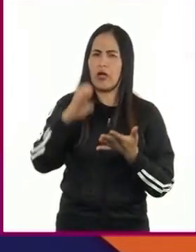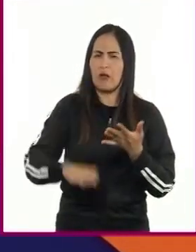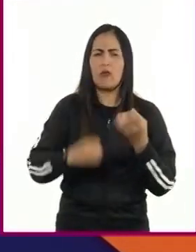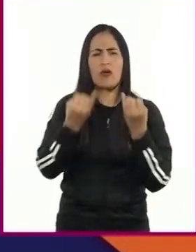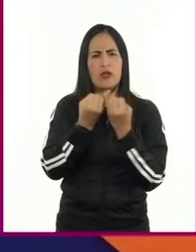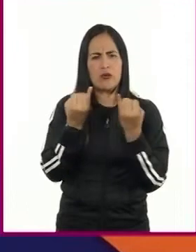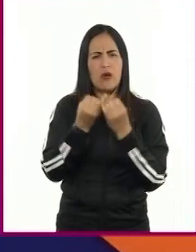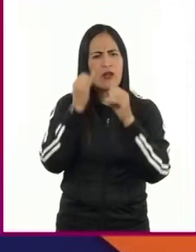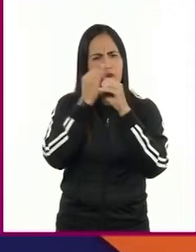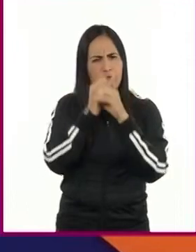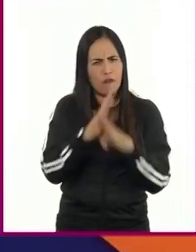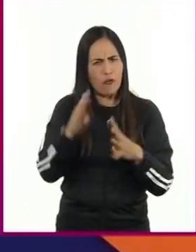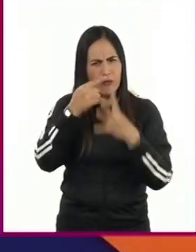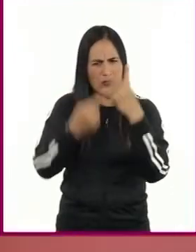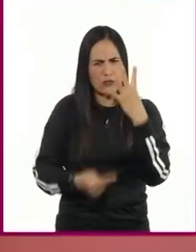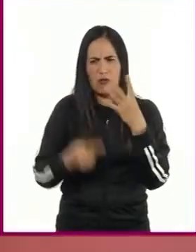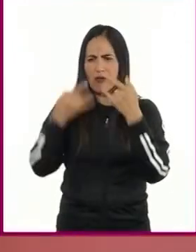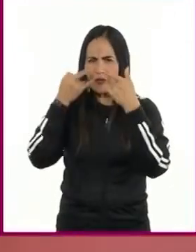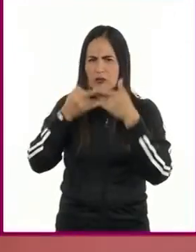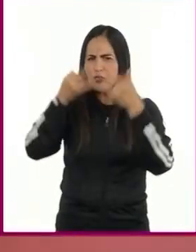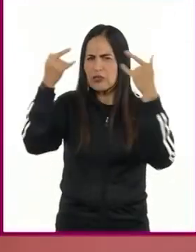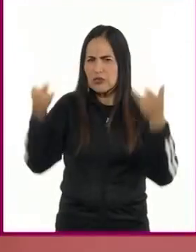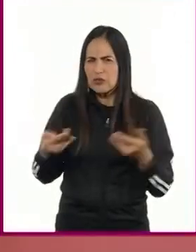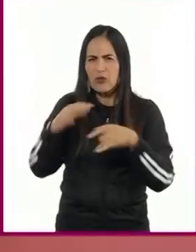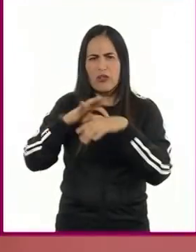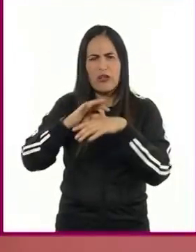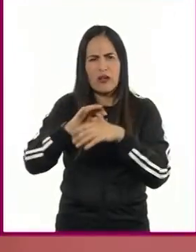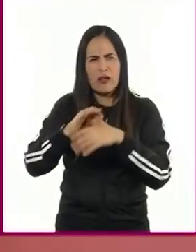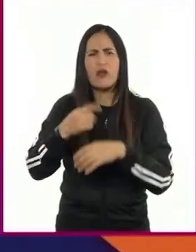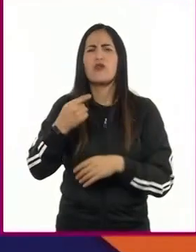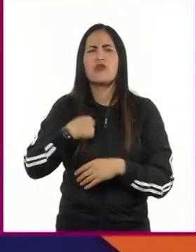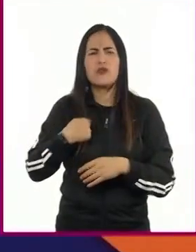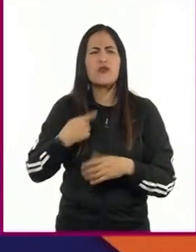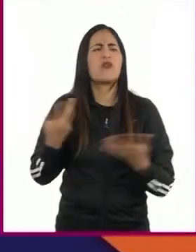información obtenida de alguna fuente testimonial, Daniel, ¿qué tendría que hacer?